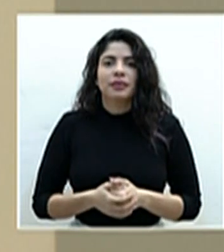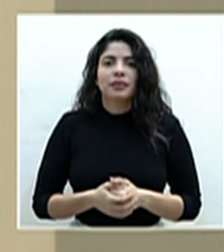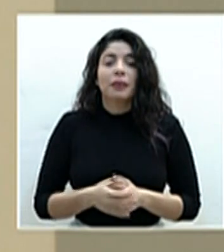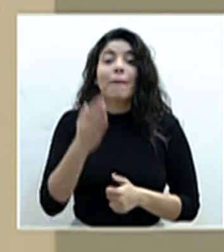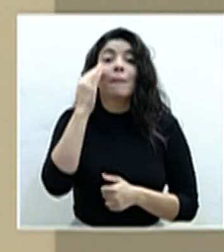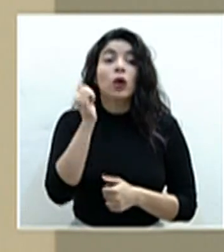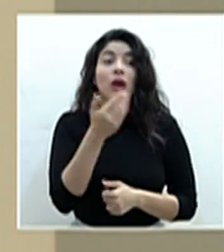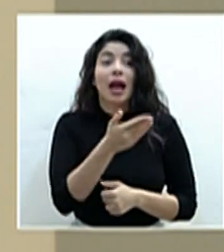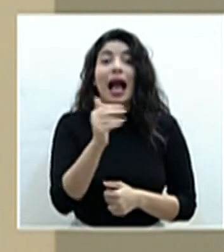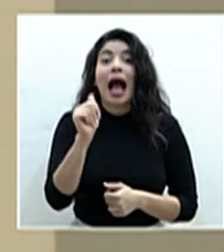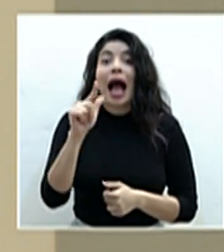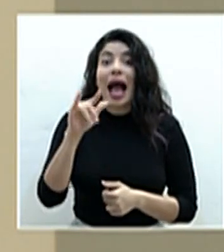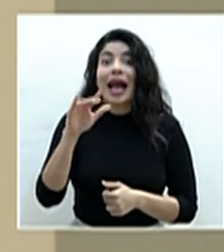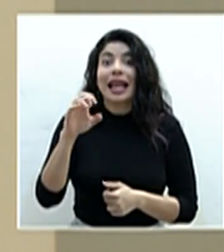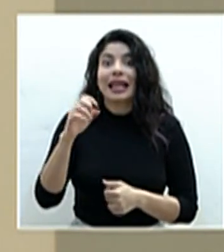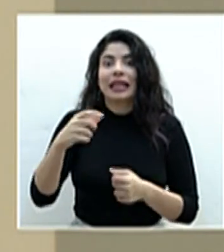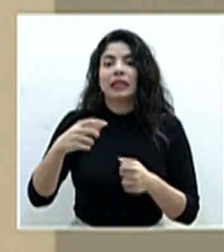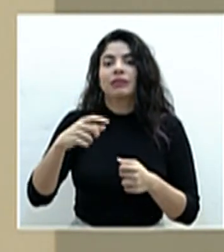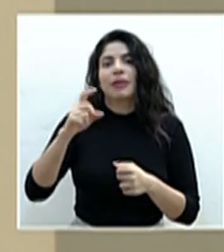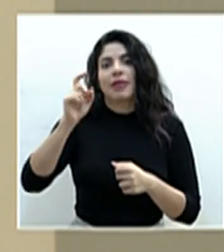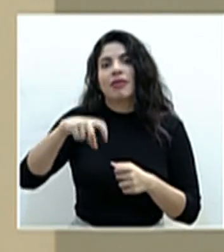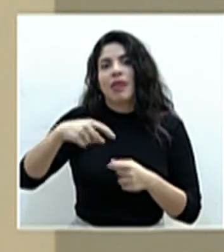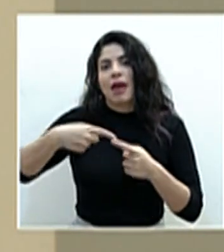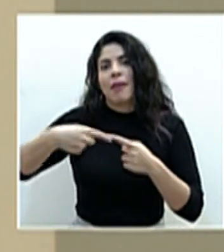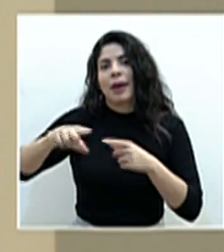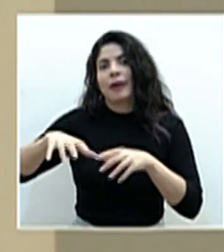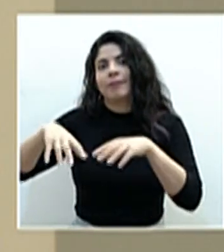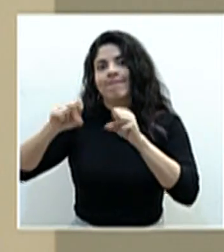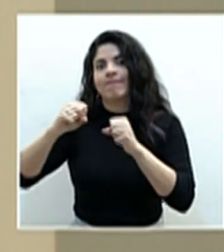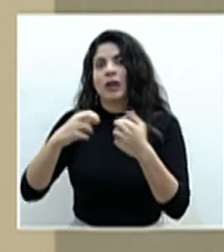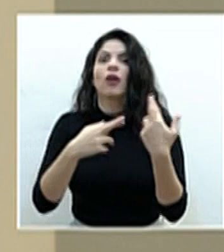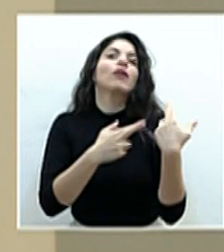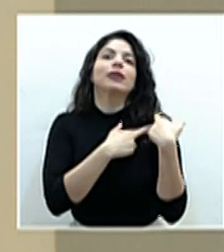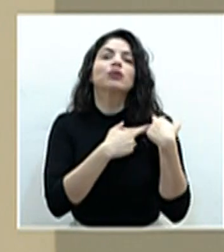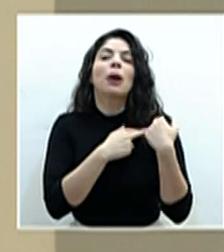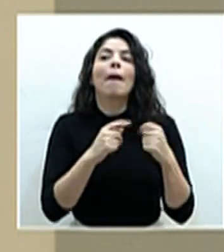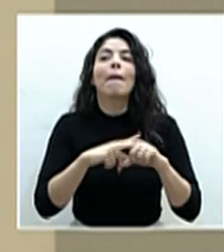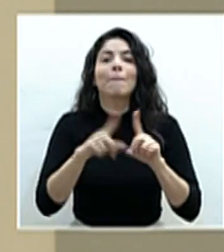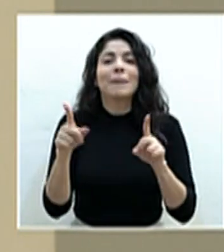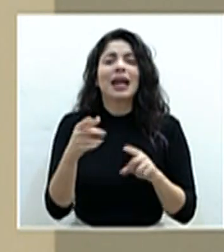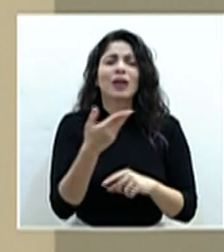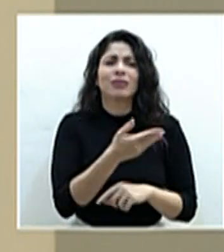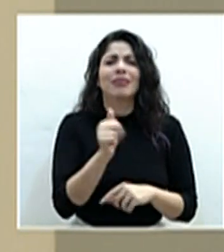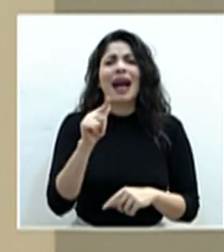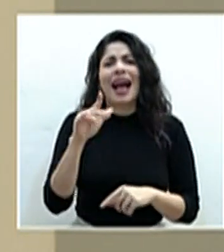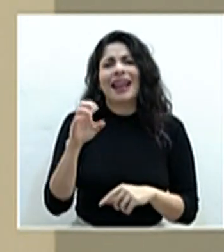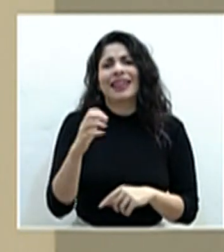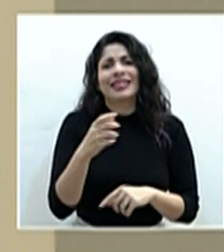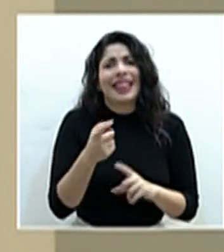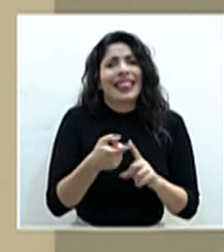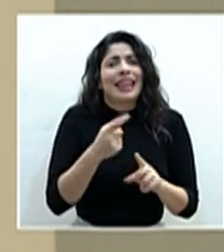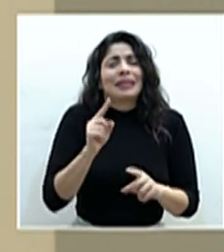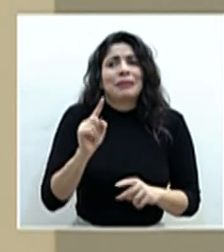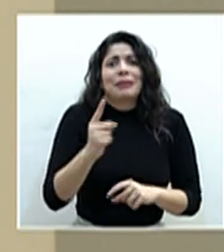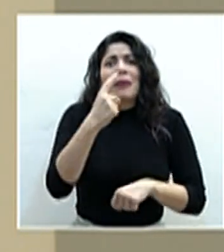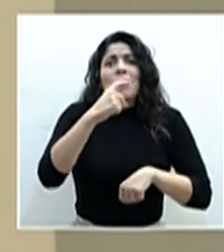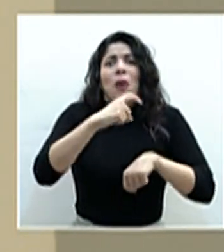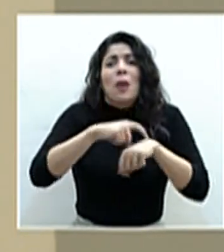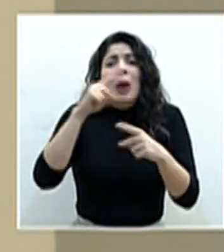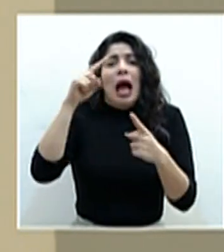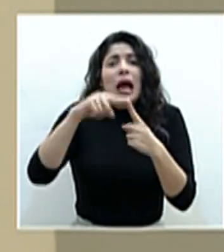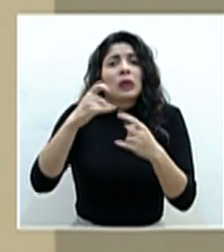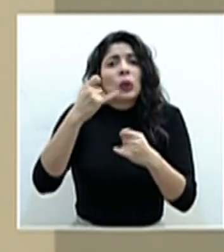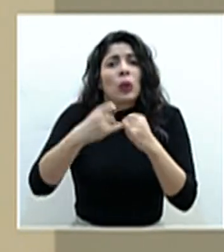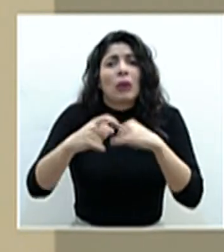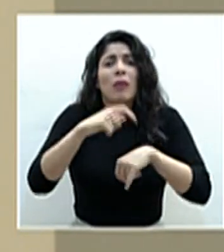porque doña Alice en algún tiempo tendrá que asumir responsabilidades, pero doña Alice, a usted desde el primer minuto hasta el último